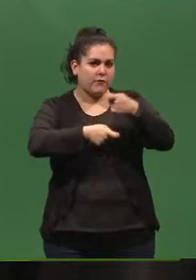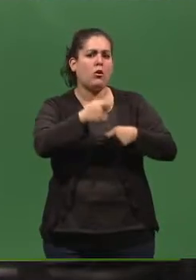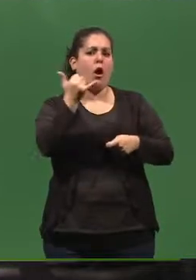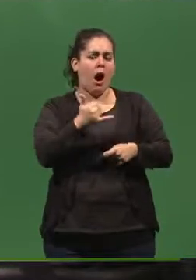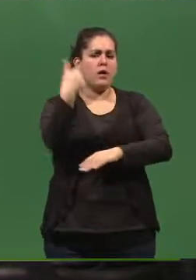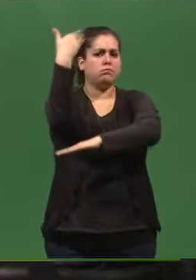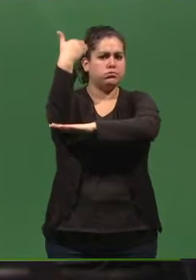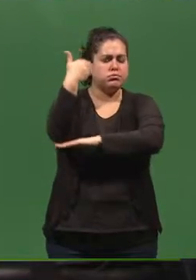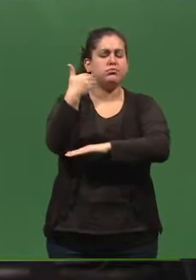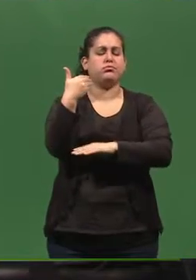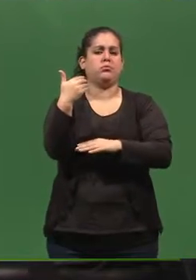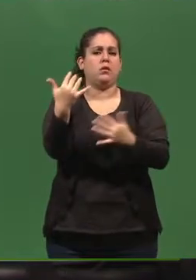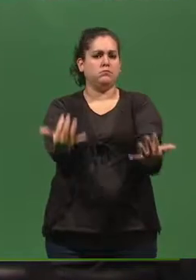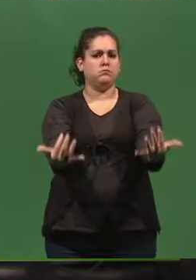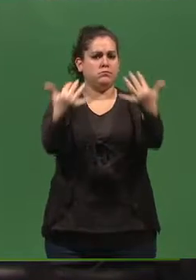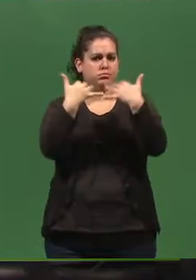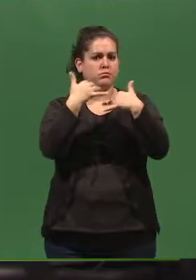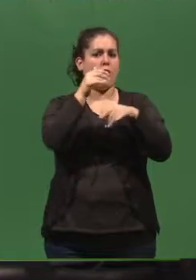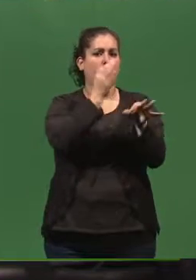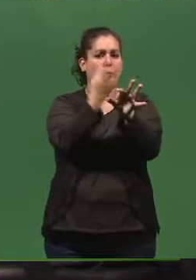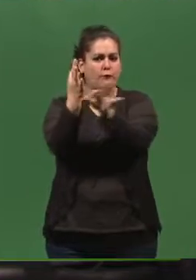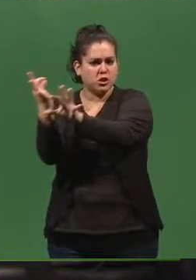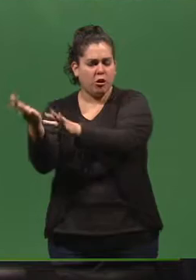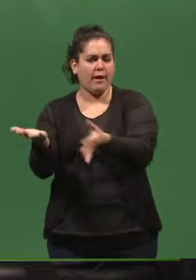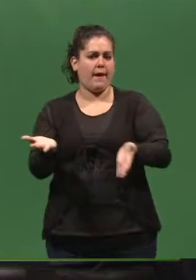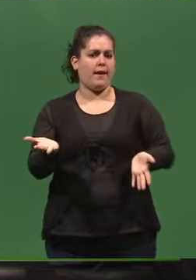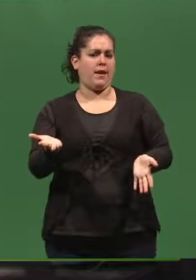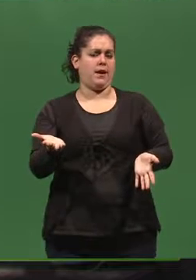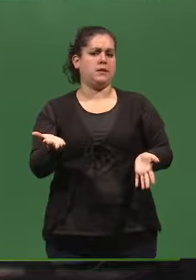públicas, seminarios, charlas donde participaron profesionales,